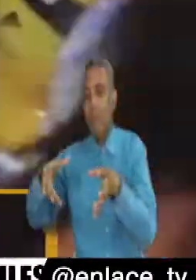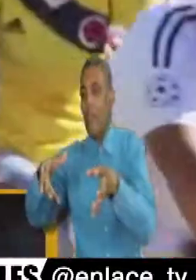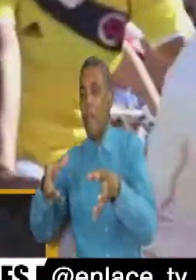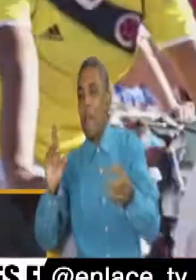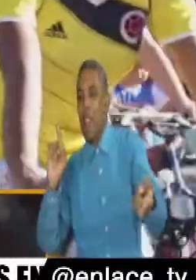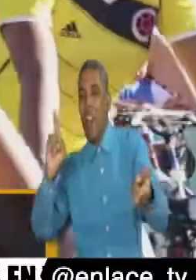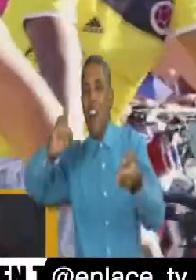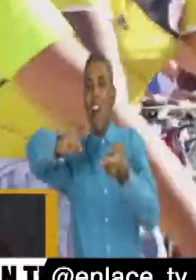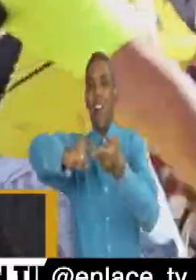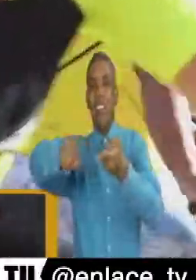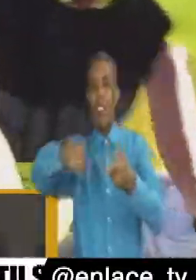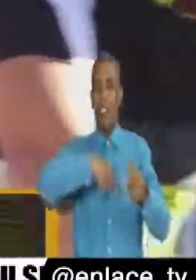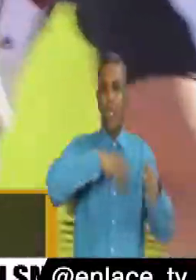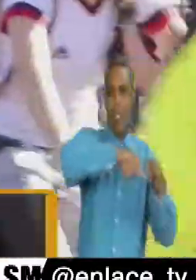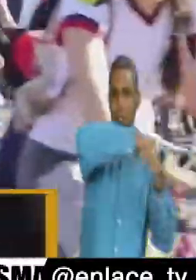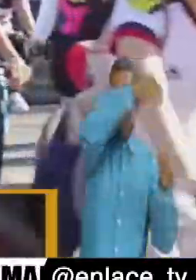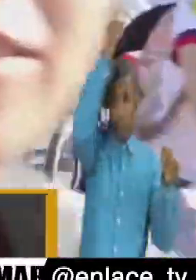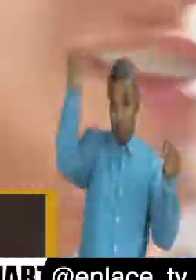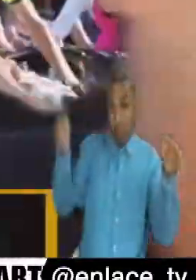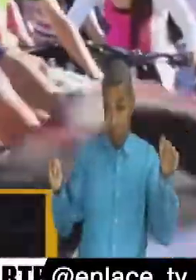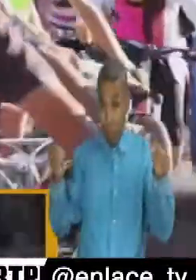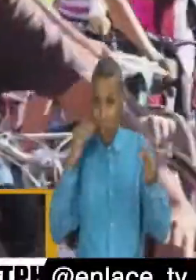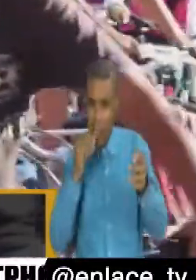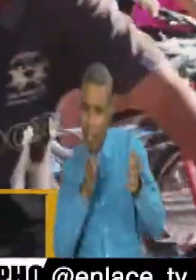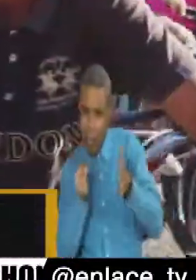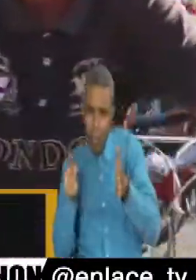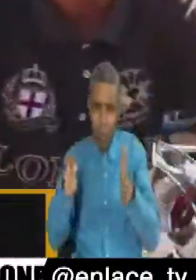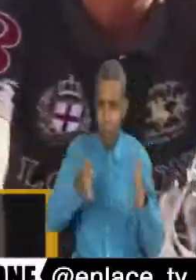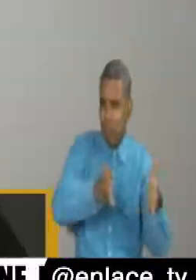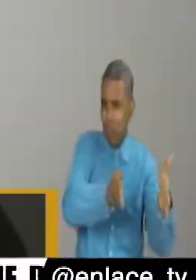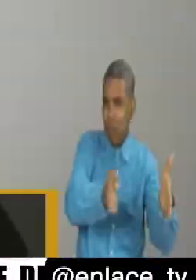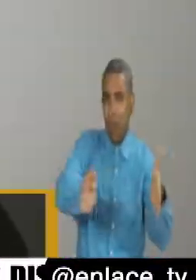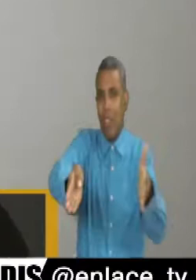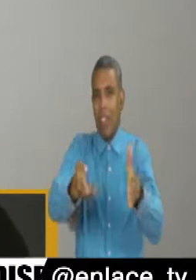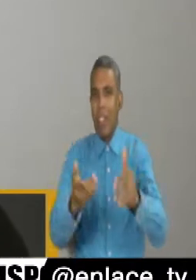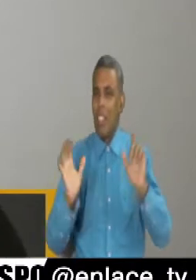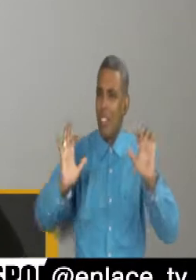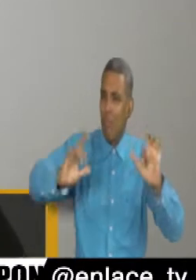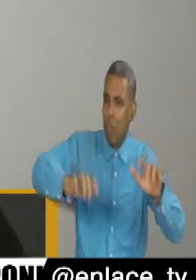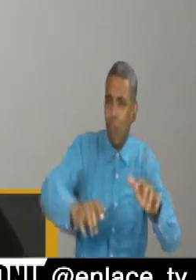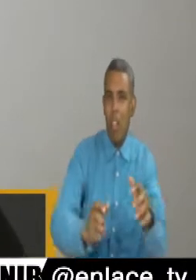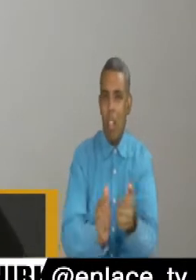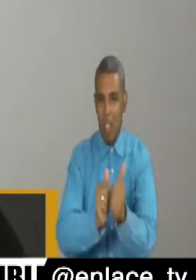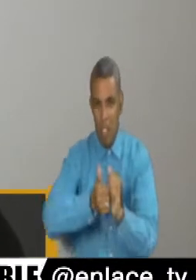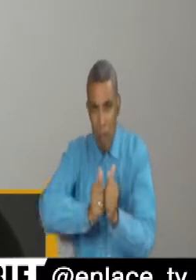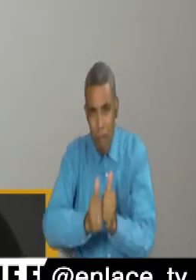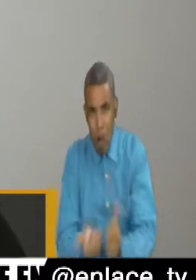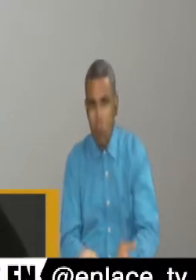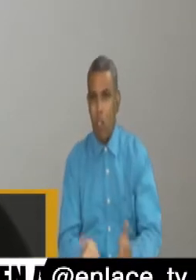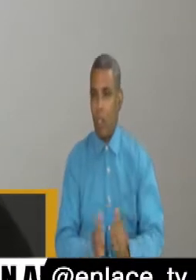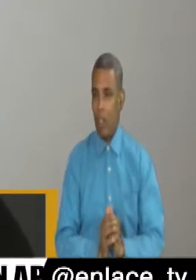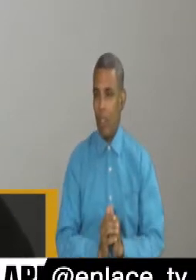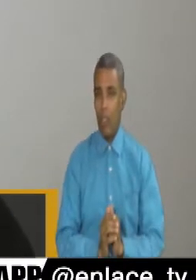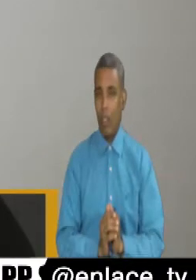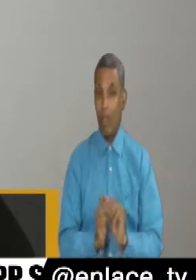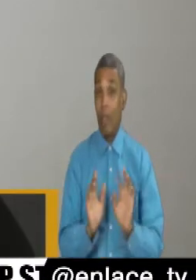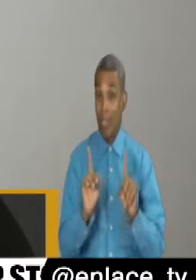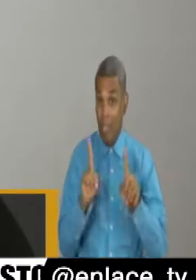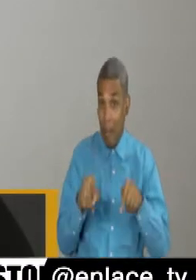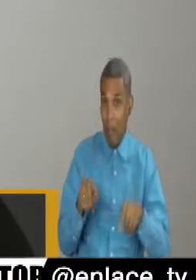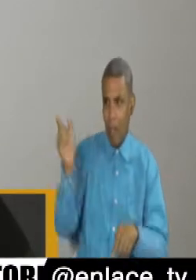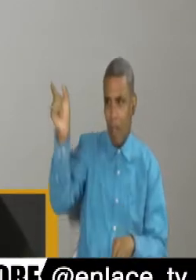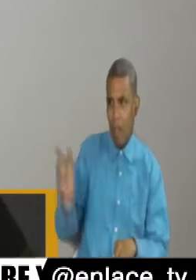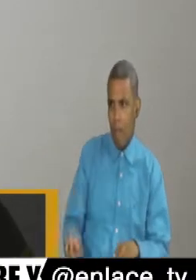unas actividades recreo deportivas. Contamos también con nuestro psicólogo,